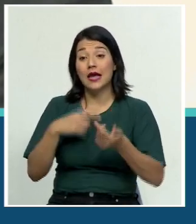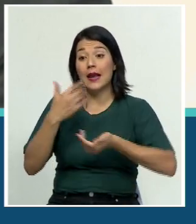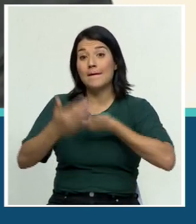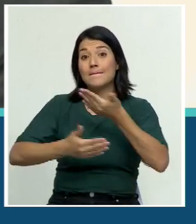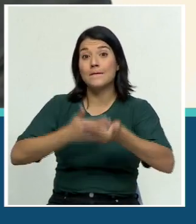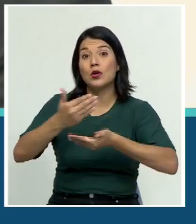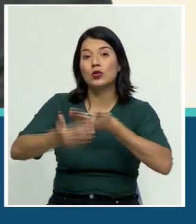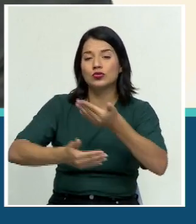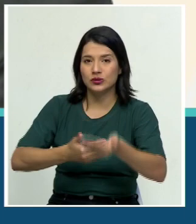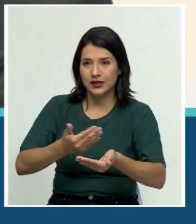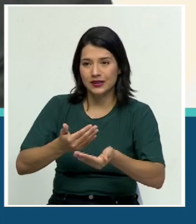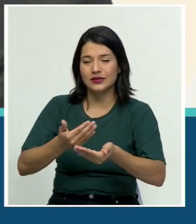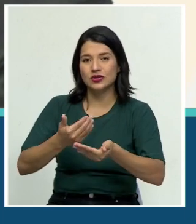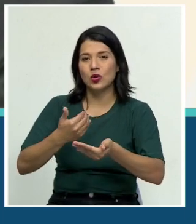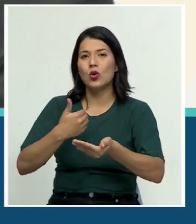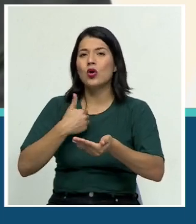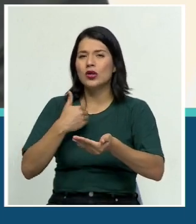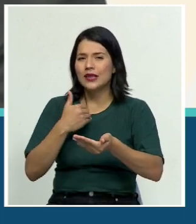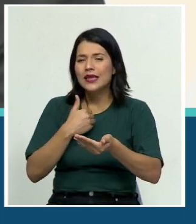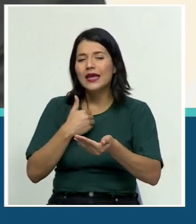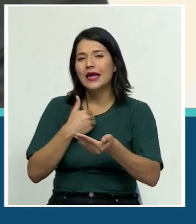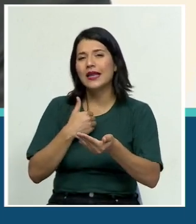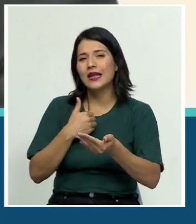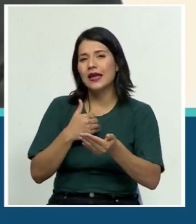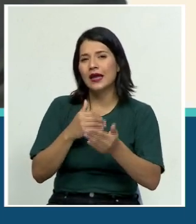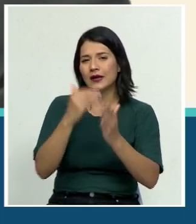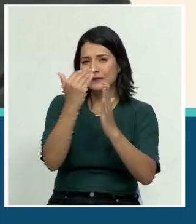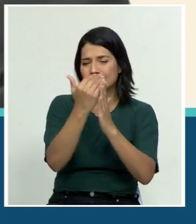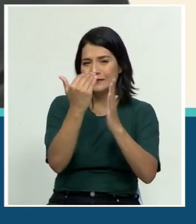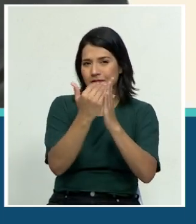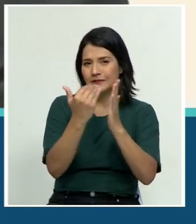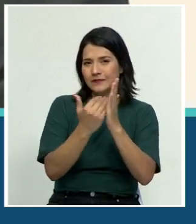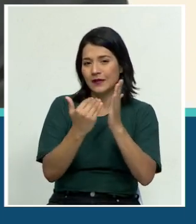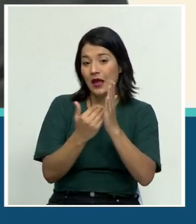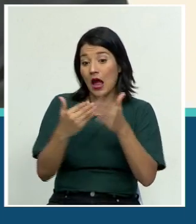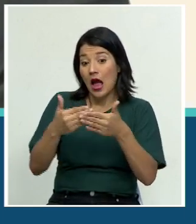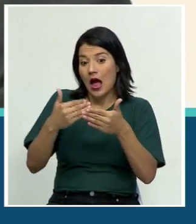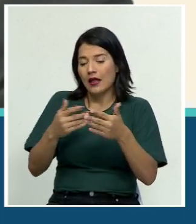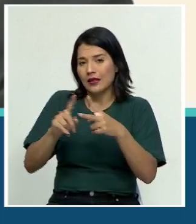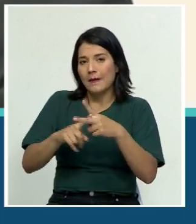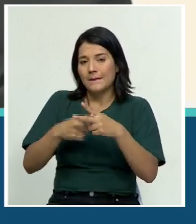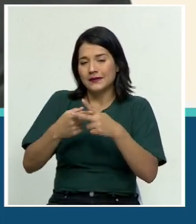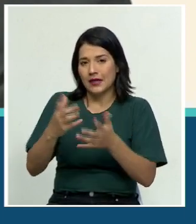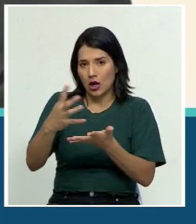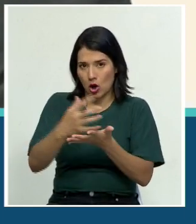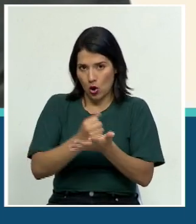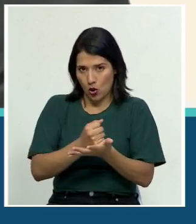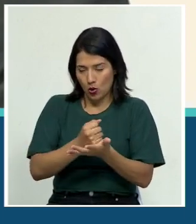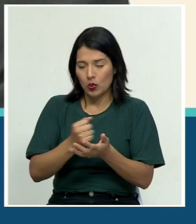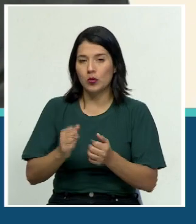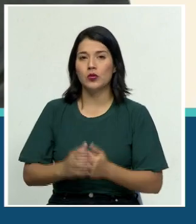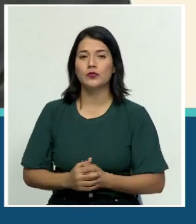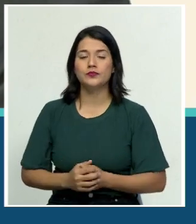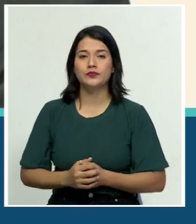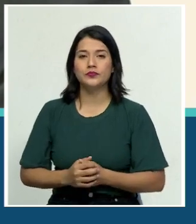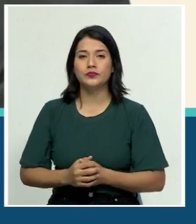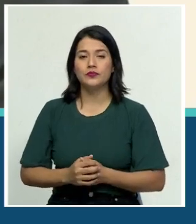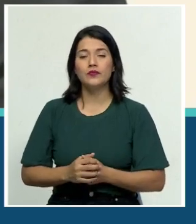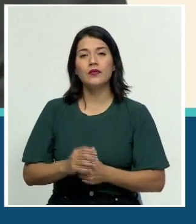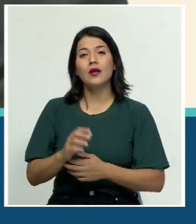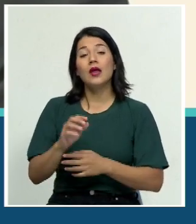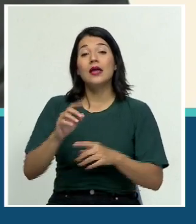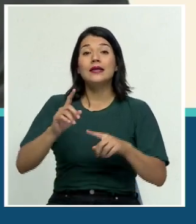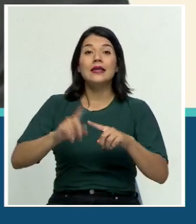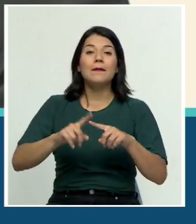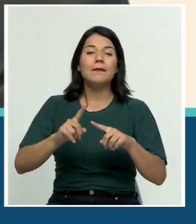hay que observarlos antes de realizar los procedimientos cobratorios. Entre esos hay unos de esos de la condición